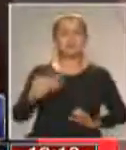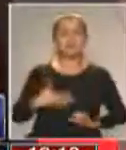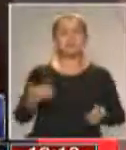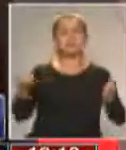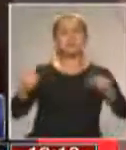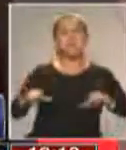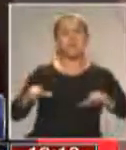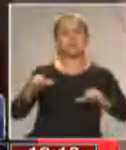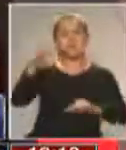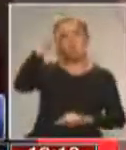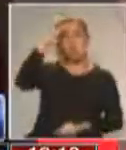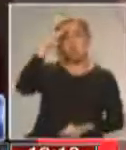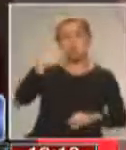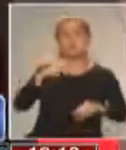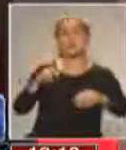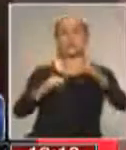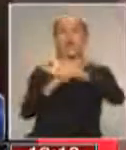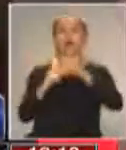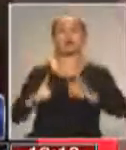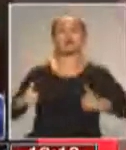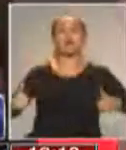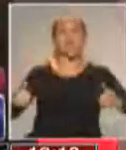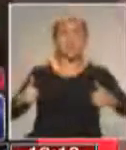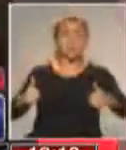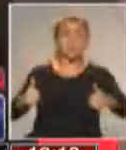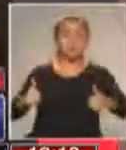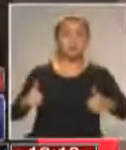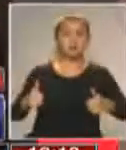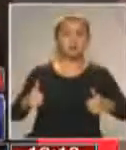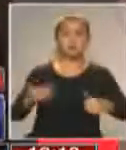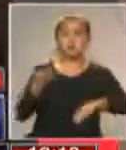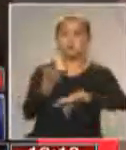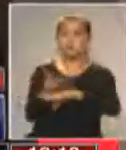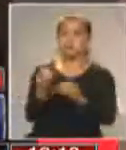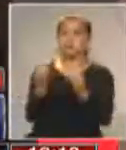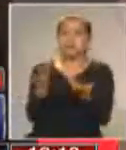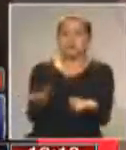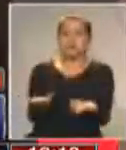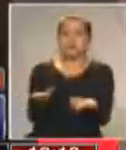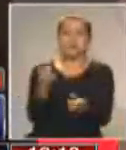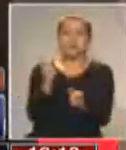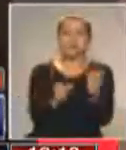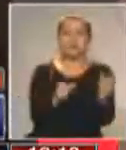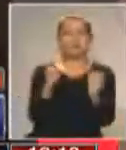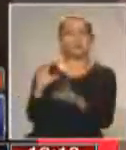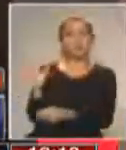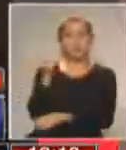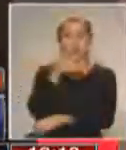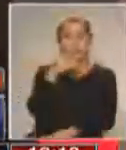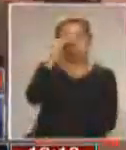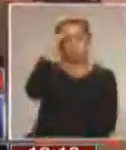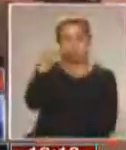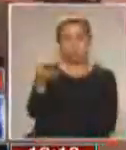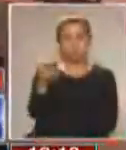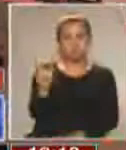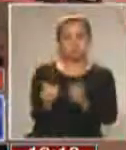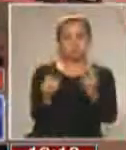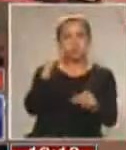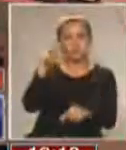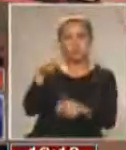la confianza en sus autoridades, ¿qué le podemos pedir? Si la gente deja de confiar en estas